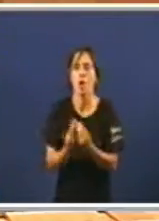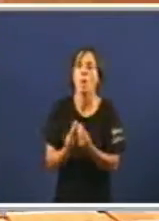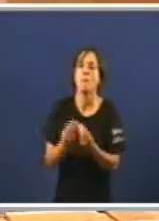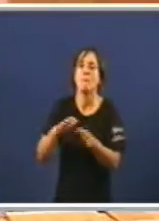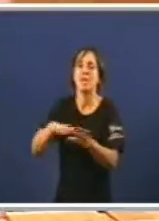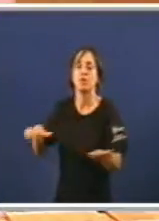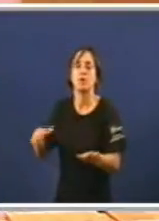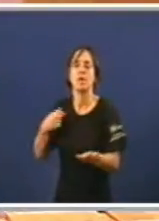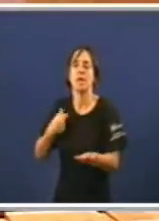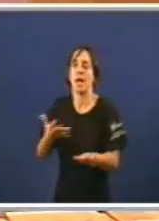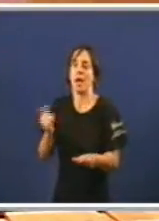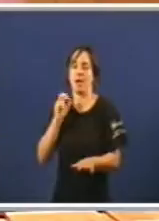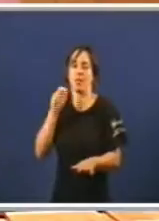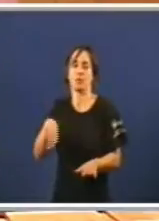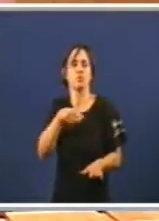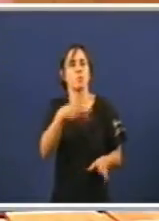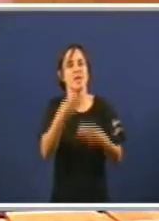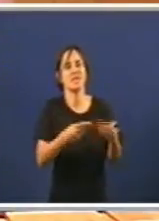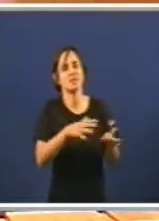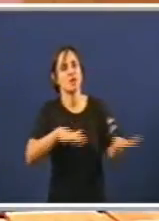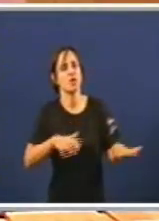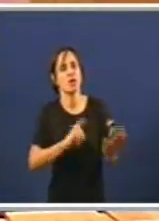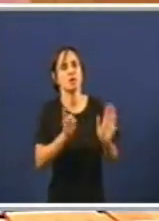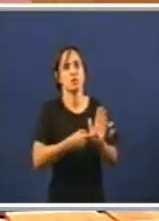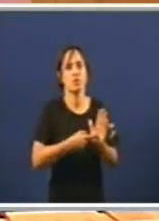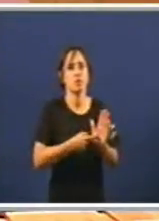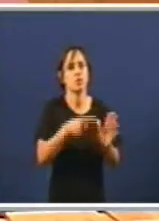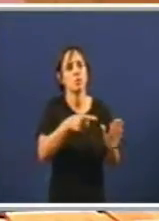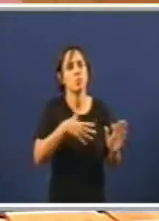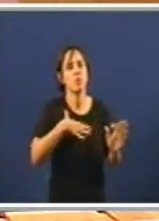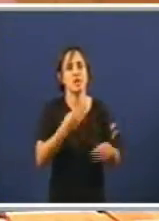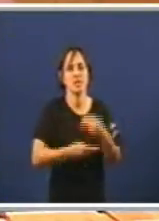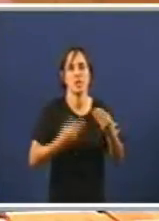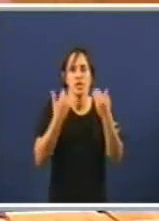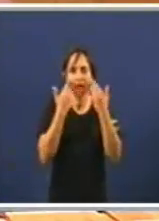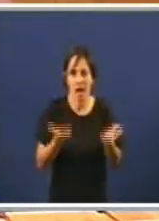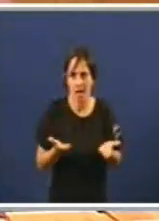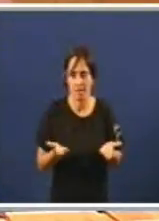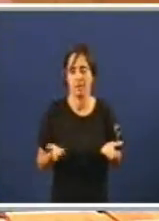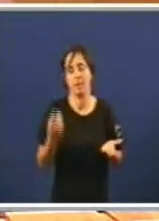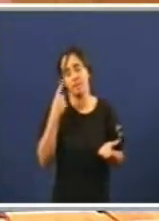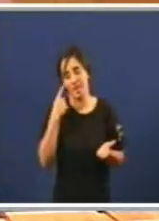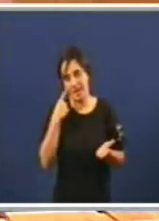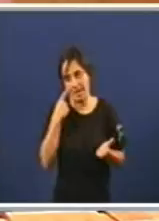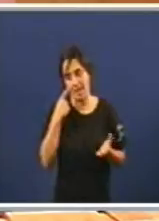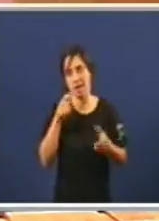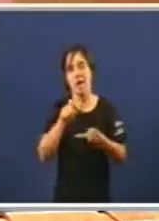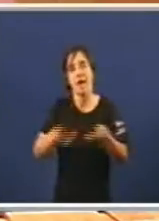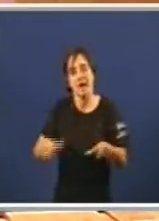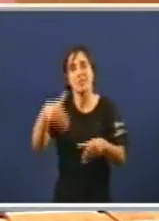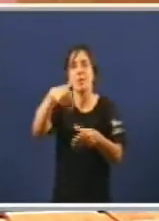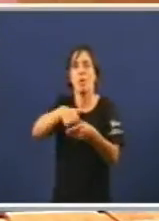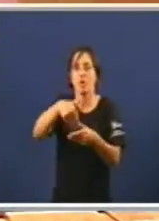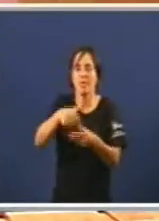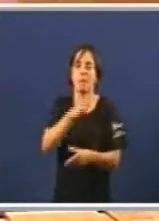que por ter a maioría absoluta poden facer e desfacer o seu antollo. Miren, o electorado do Partido Popular, estou segura, os votantes